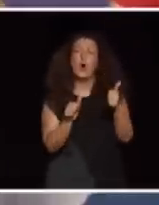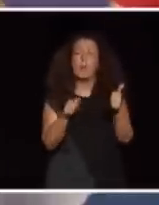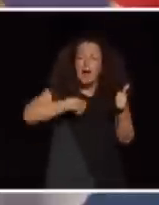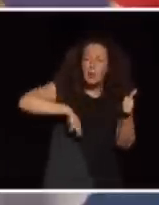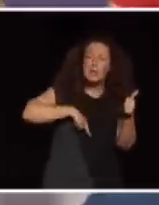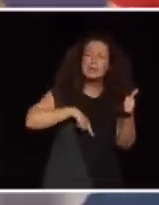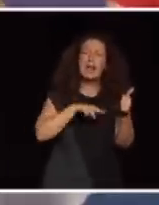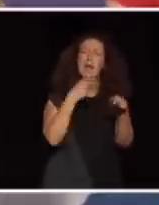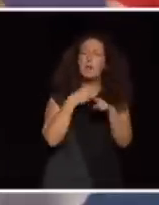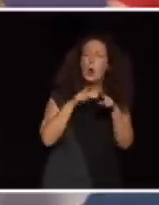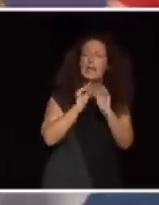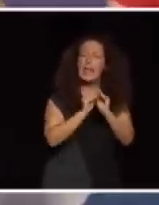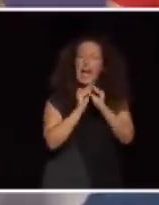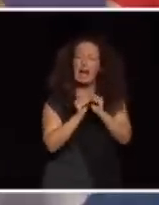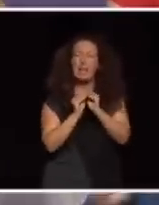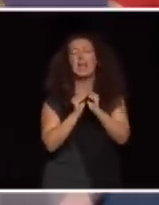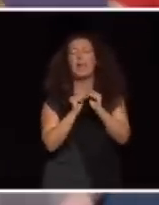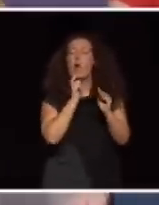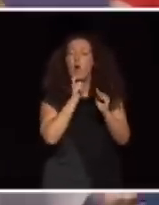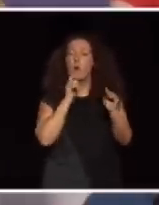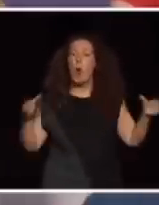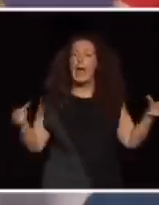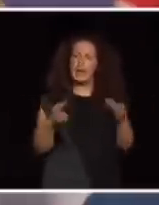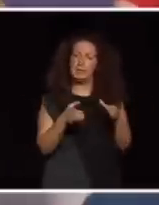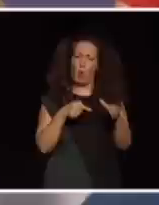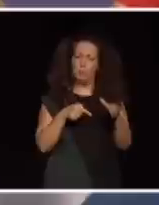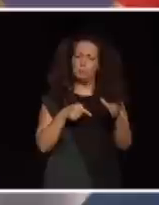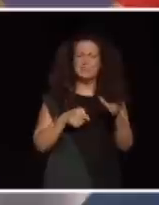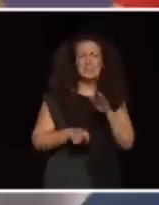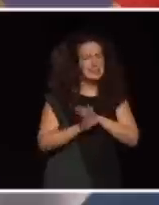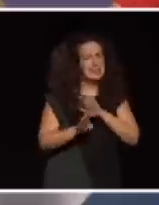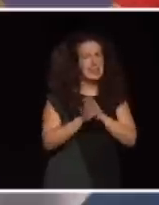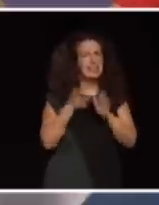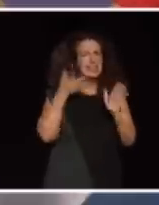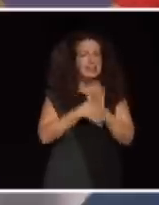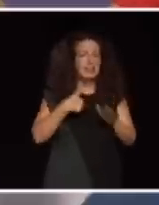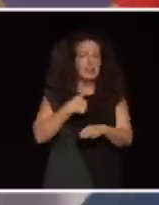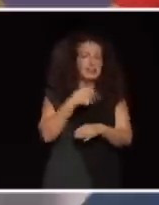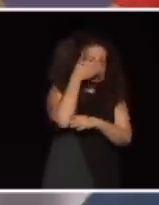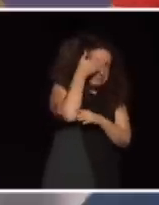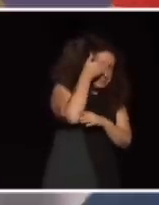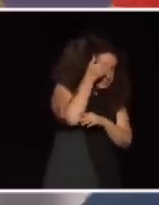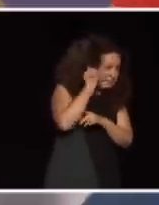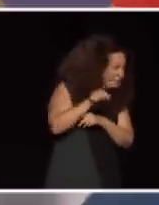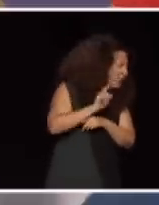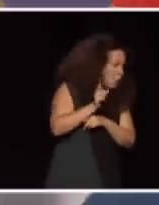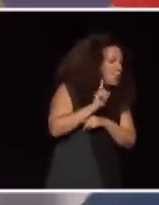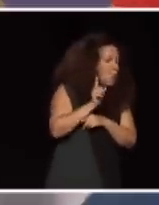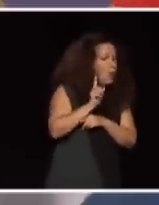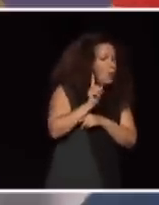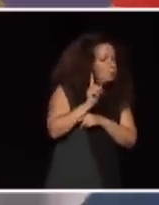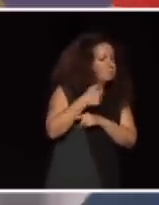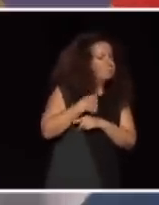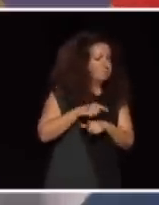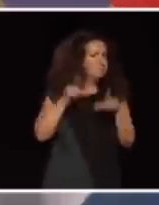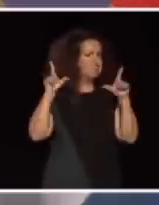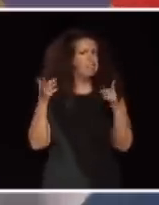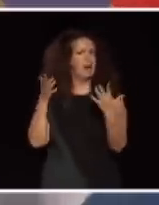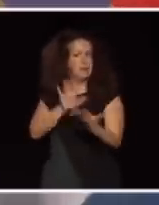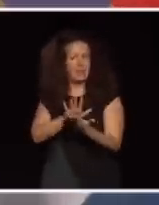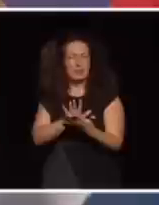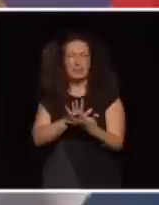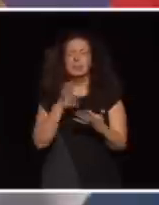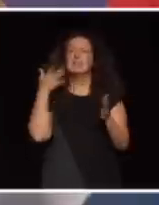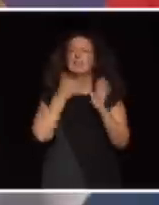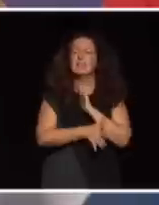política que es en equipo, que implica que no te pones de perfil, que implica, además, que no se deja